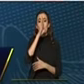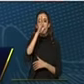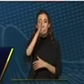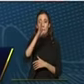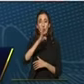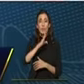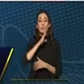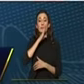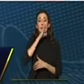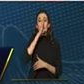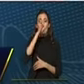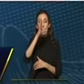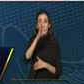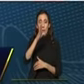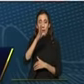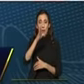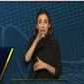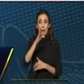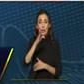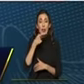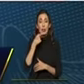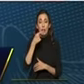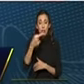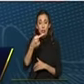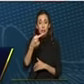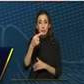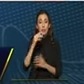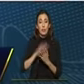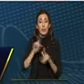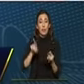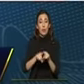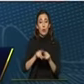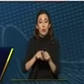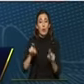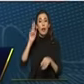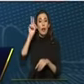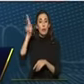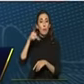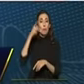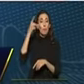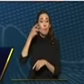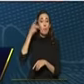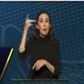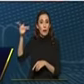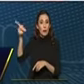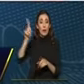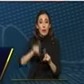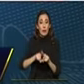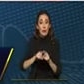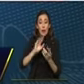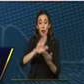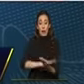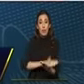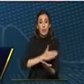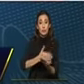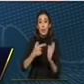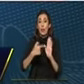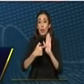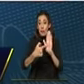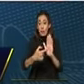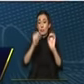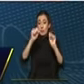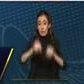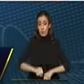sirve para decir aquello que la prosa no alcanza, así como la música sirve para